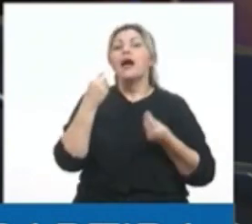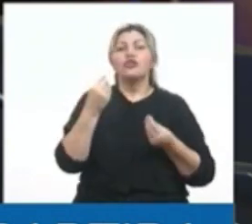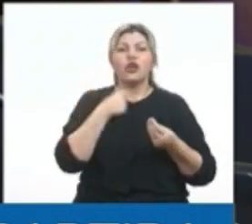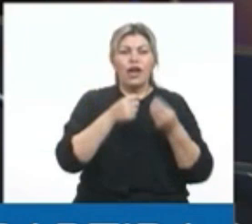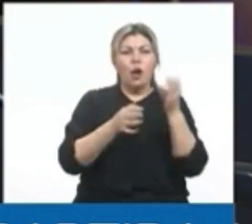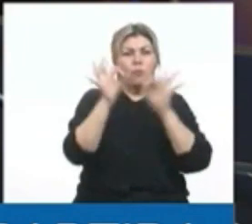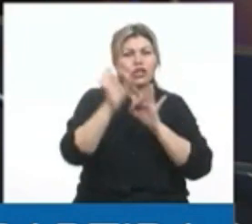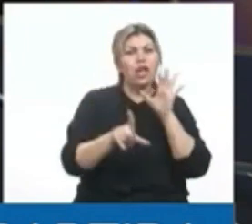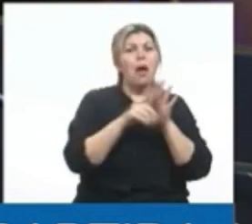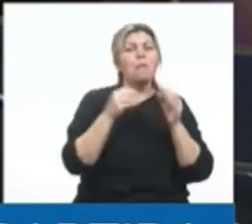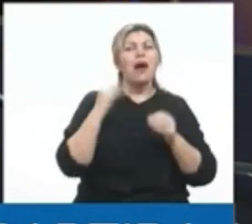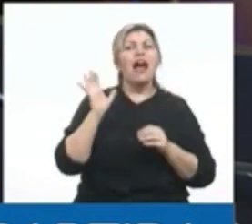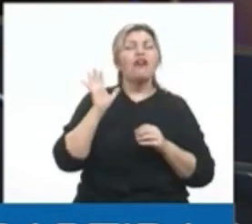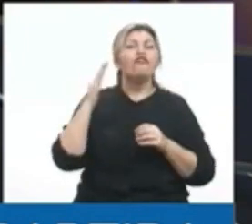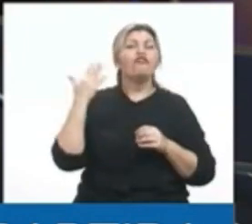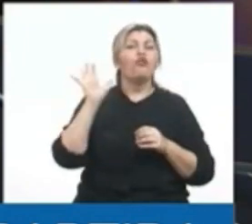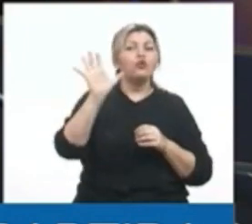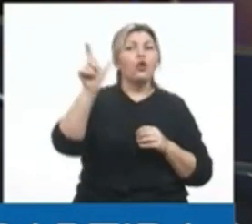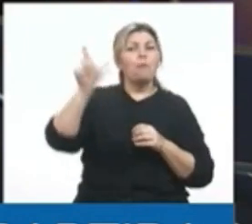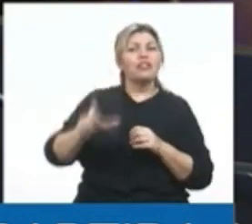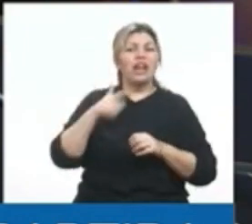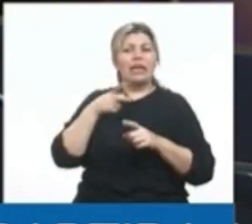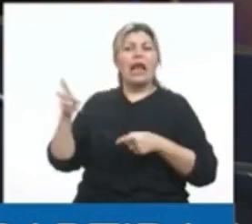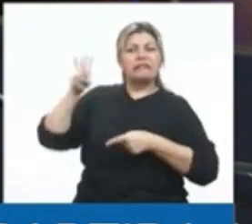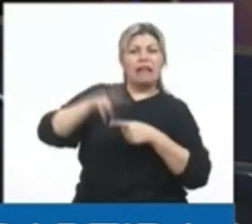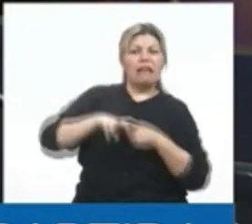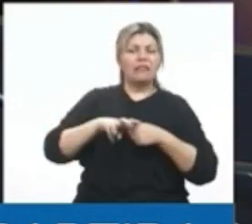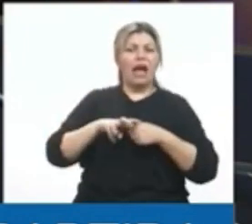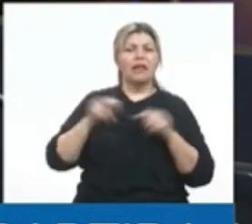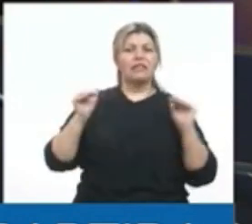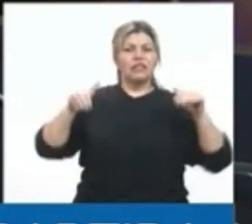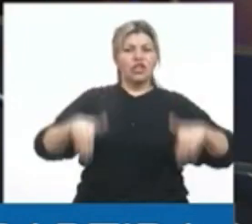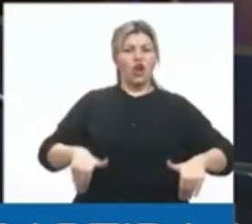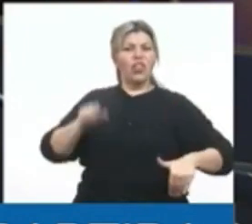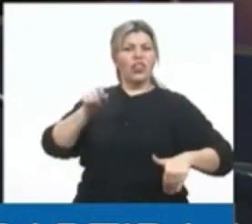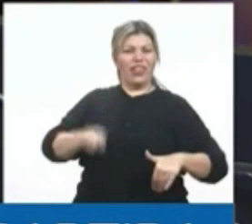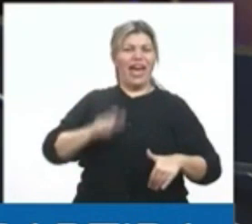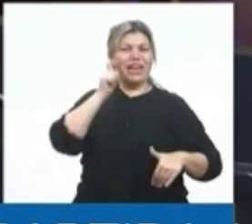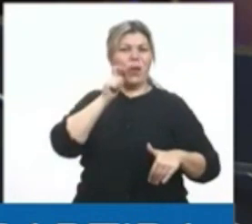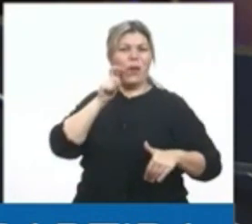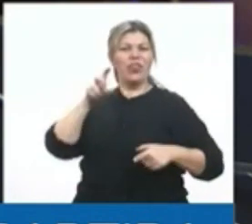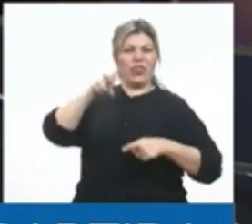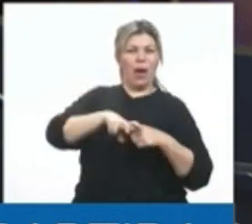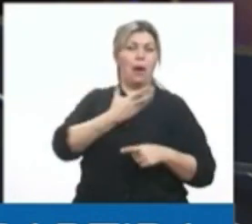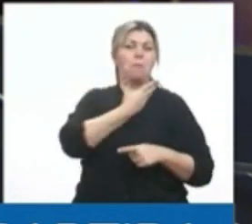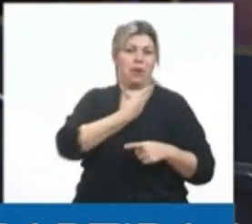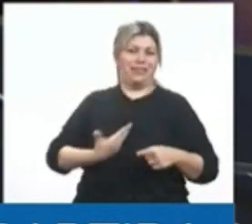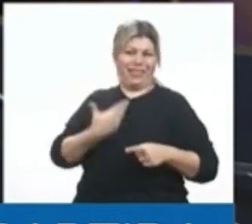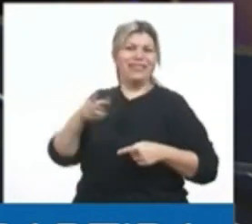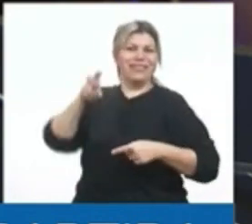rivadavia o ocupar otro cargo y quiera dirigir al pueblo